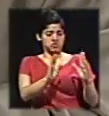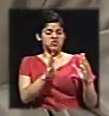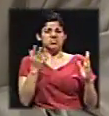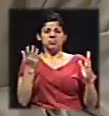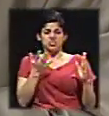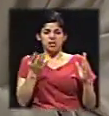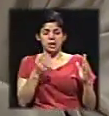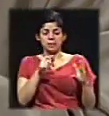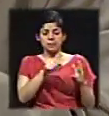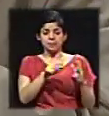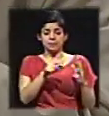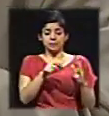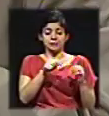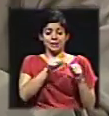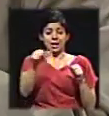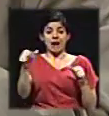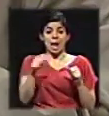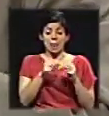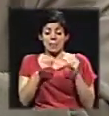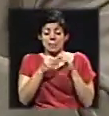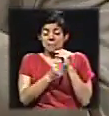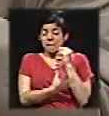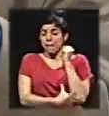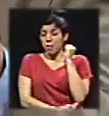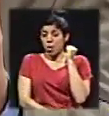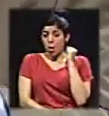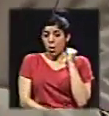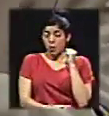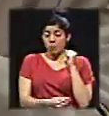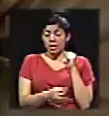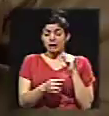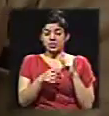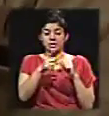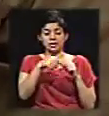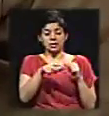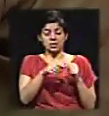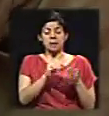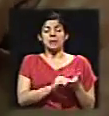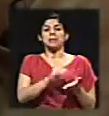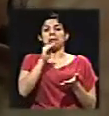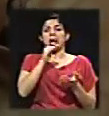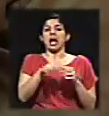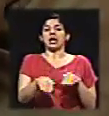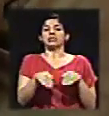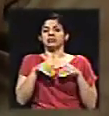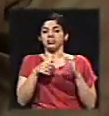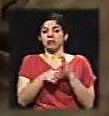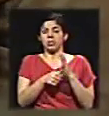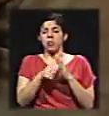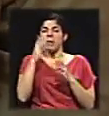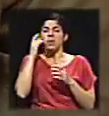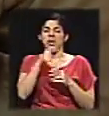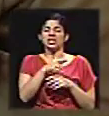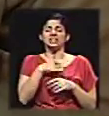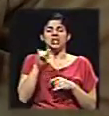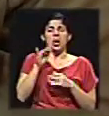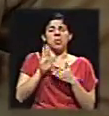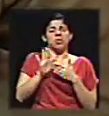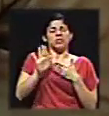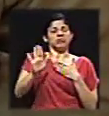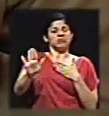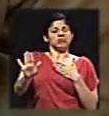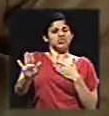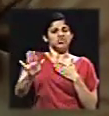en el cual los sectores más pobres, digamos, mostraban mayor abstencionismo, un poco porque se sentían más distantes